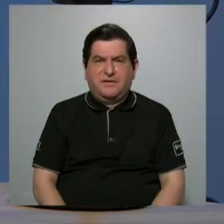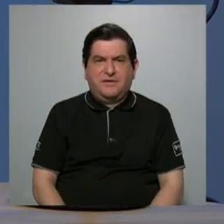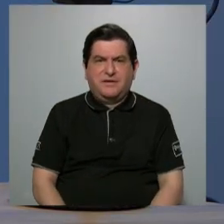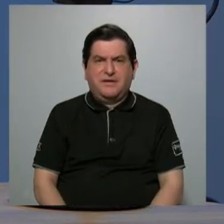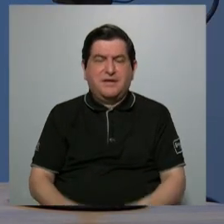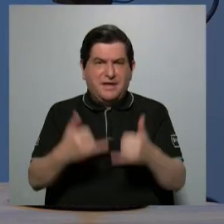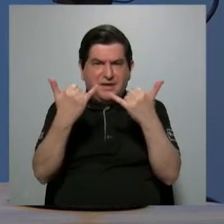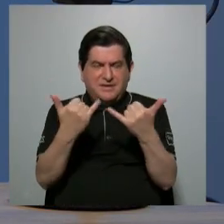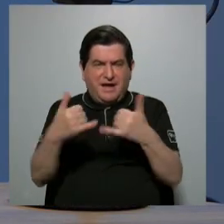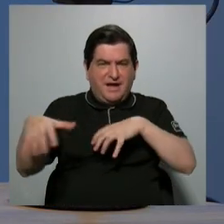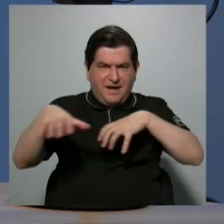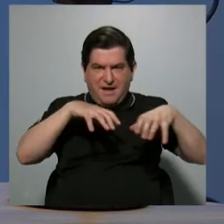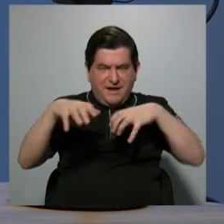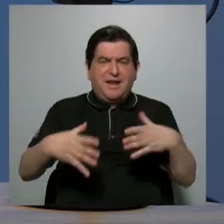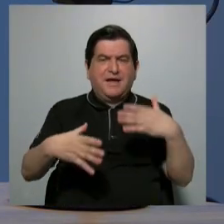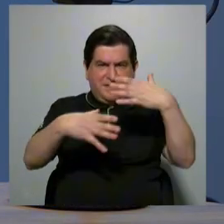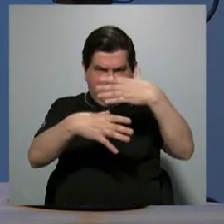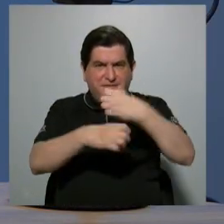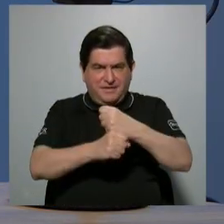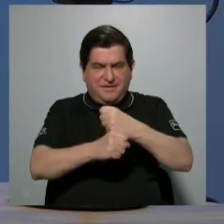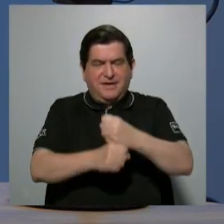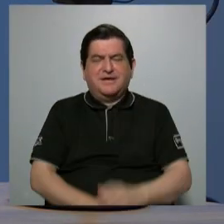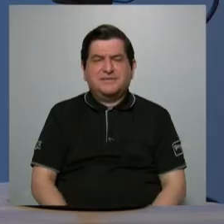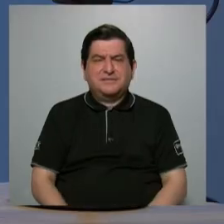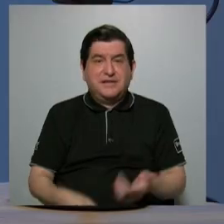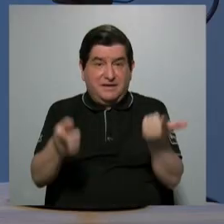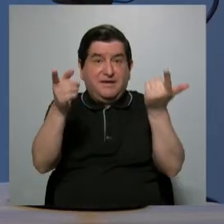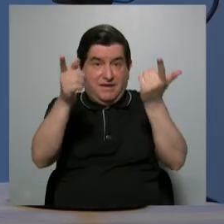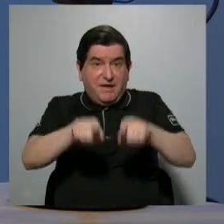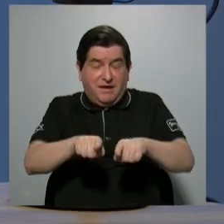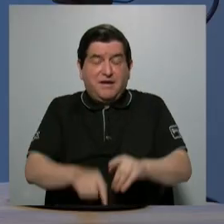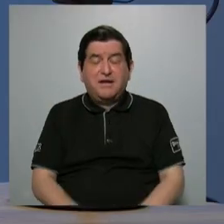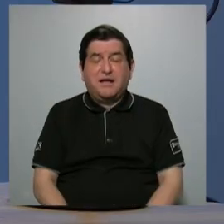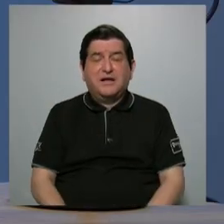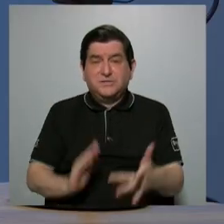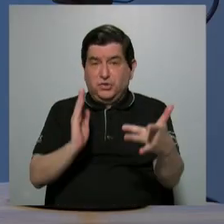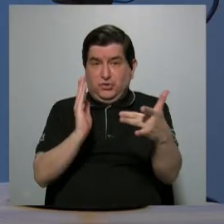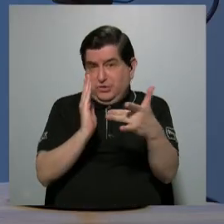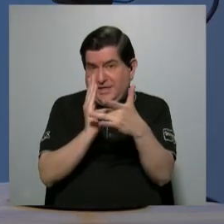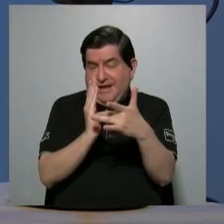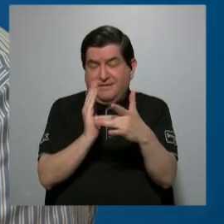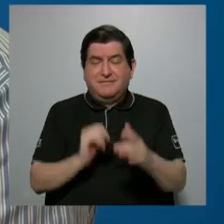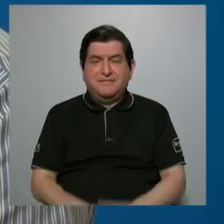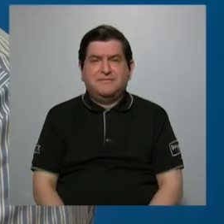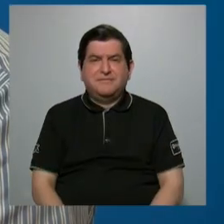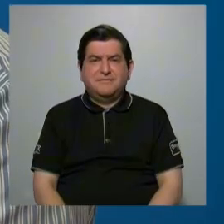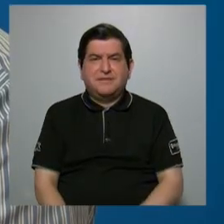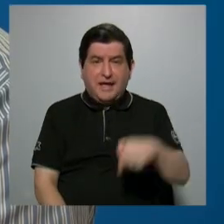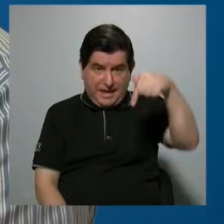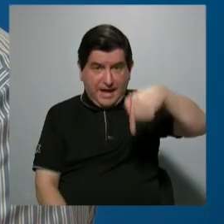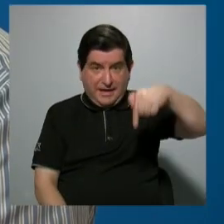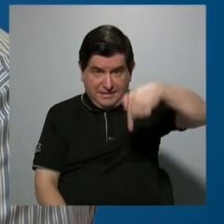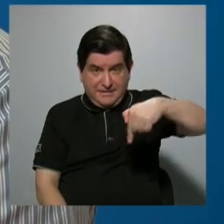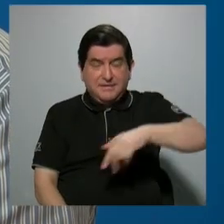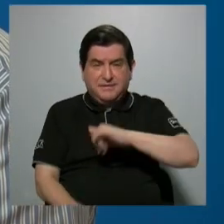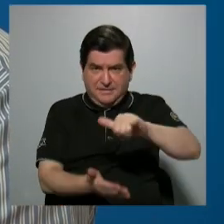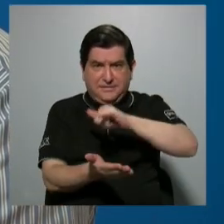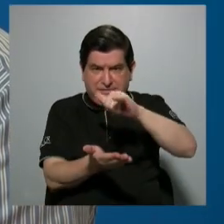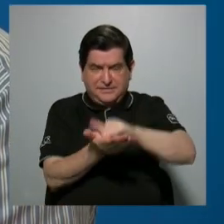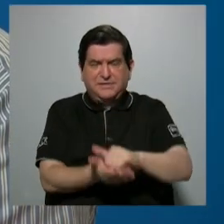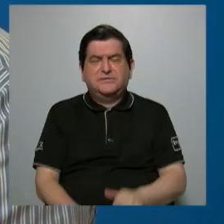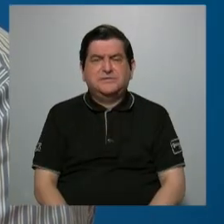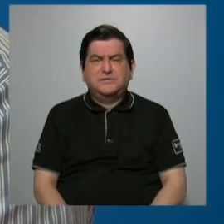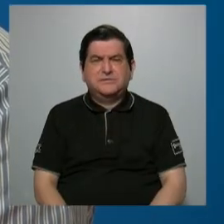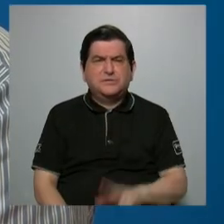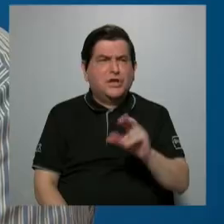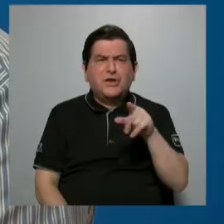cómo se llama, y las actividades que realiza el TEC de aquí no va de ese